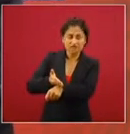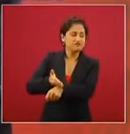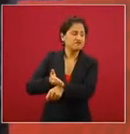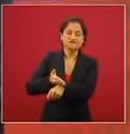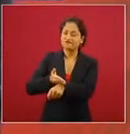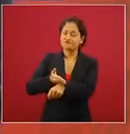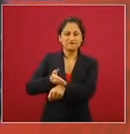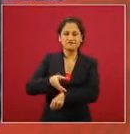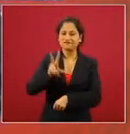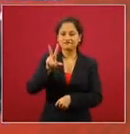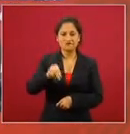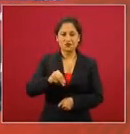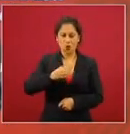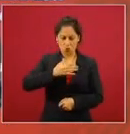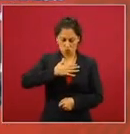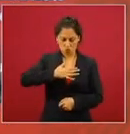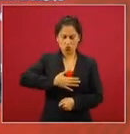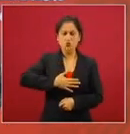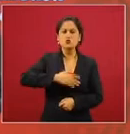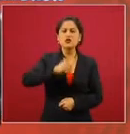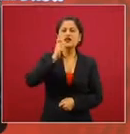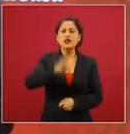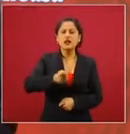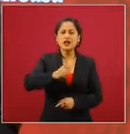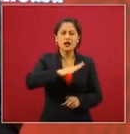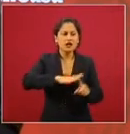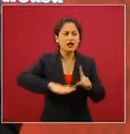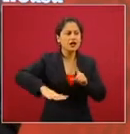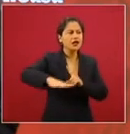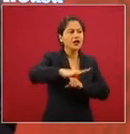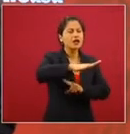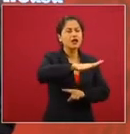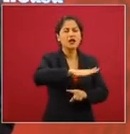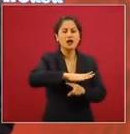es crear condiciones para que no se repitan